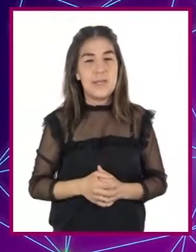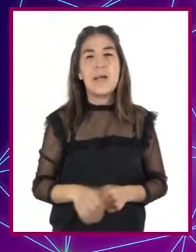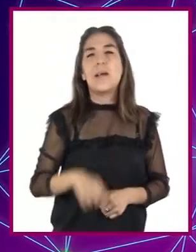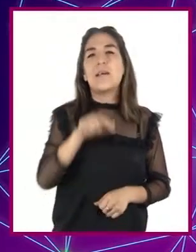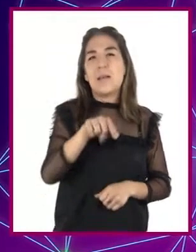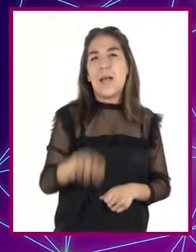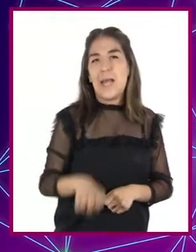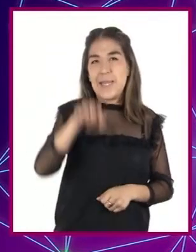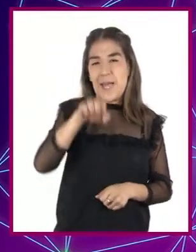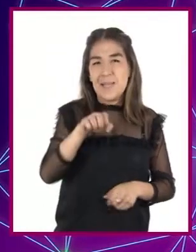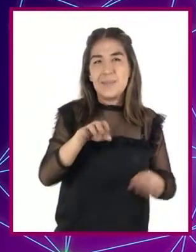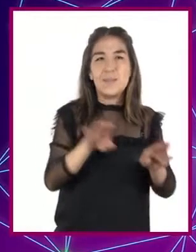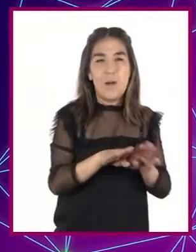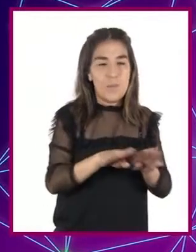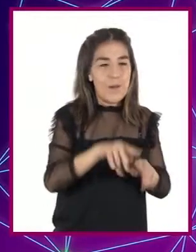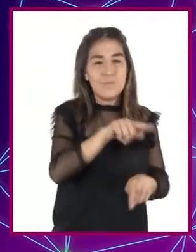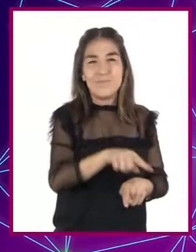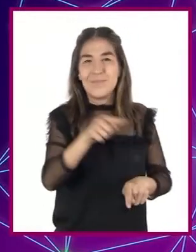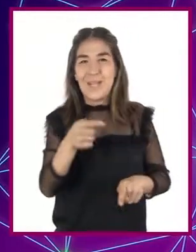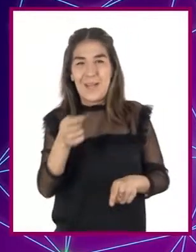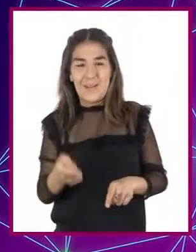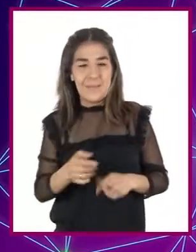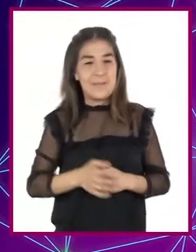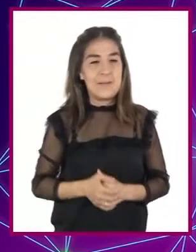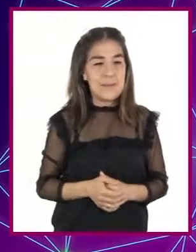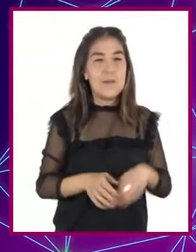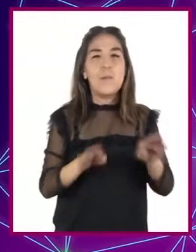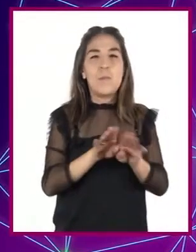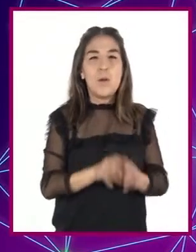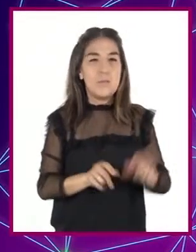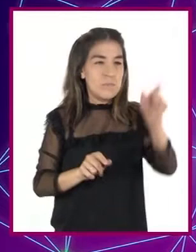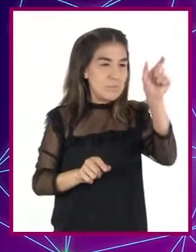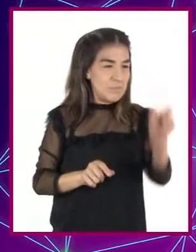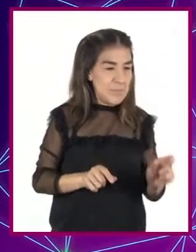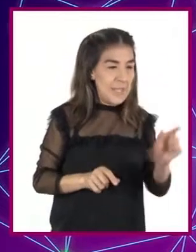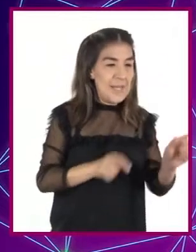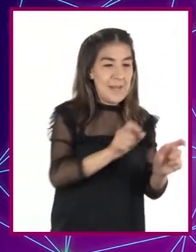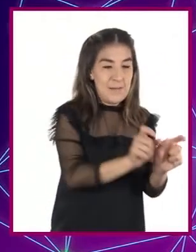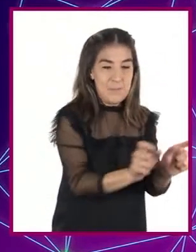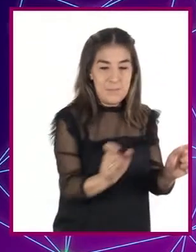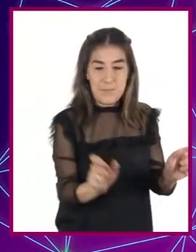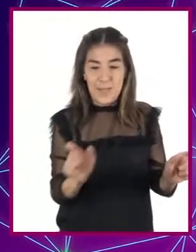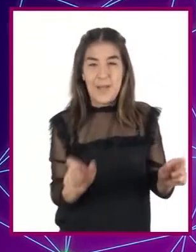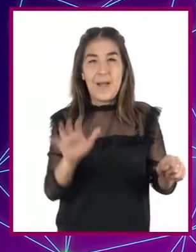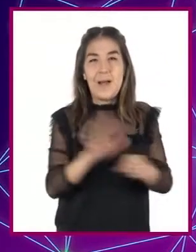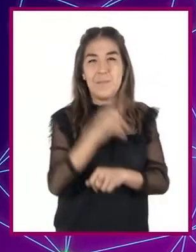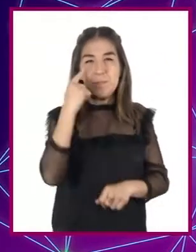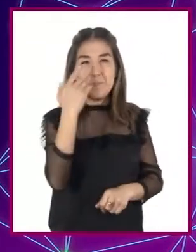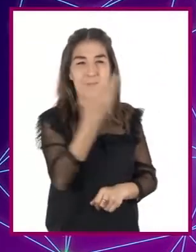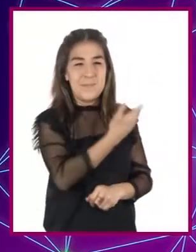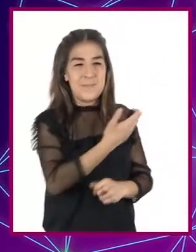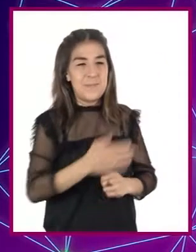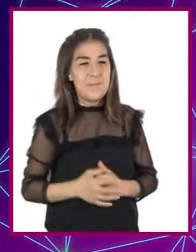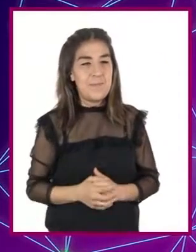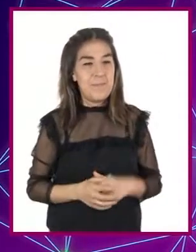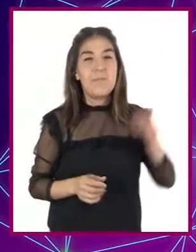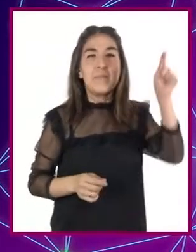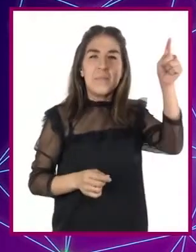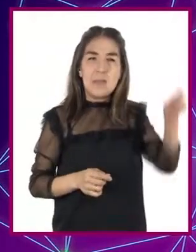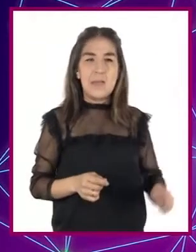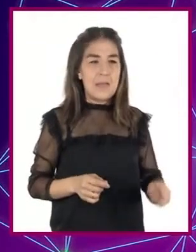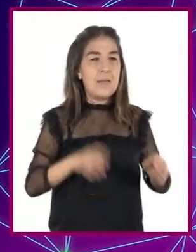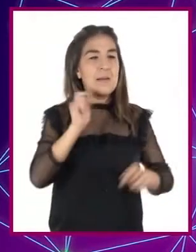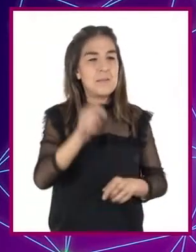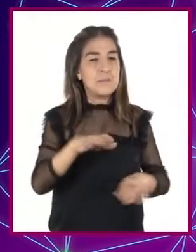los intervalos de edad. Al pie de cada barra, se anota el intervalo. En el eje vertical, se registra la frecuencia, como